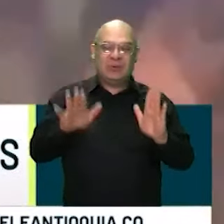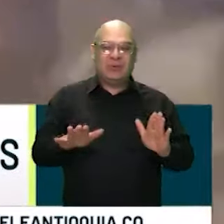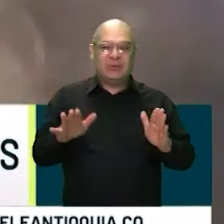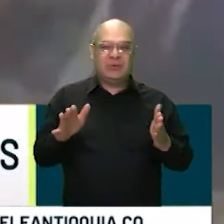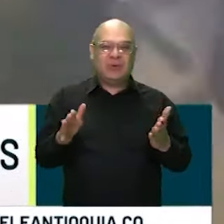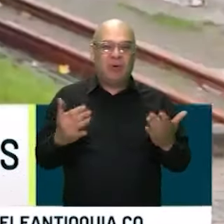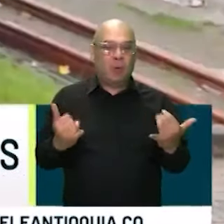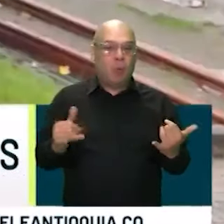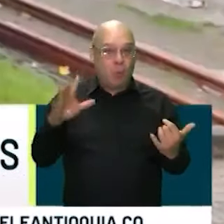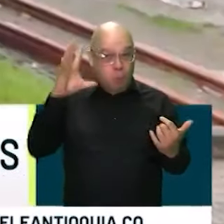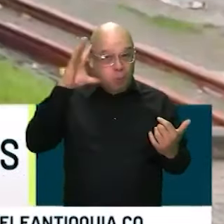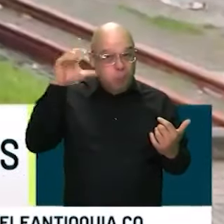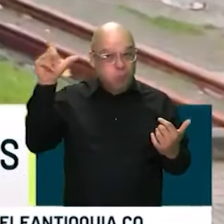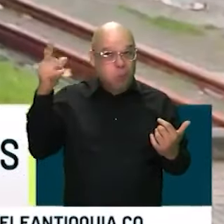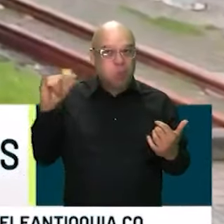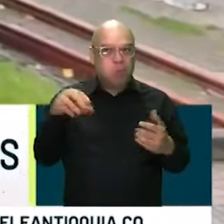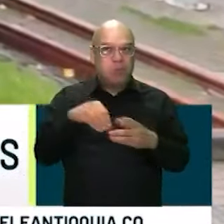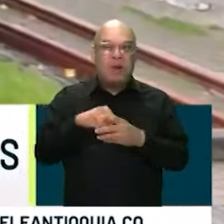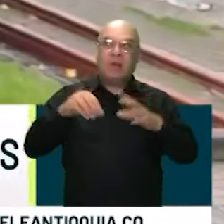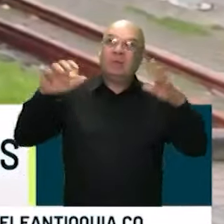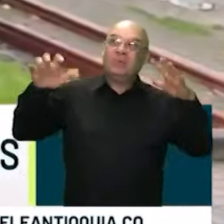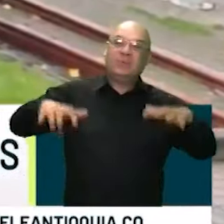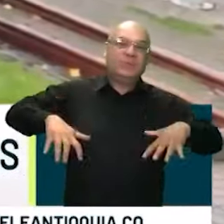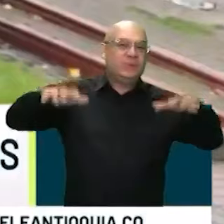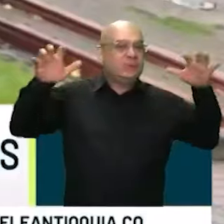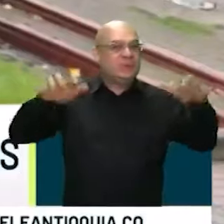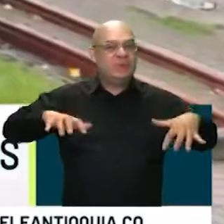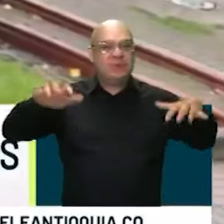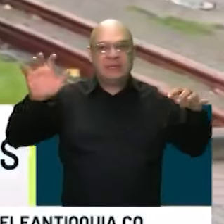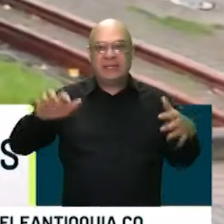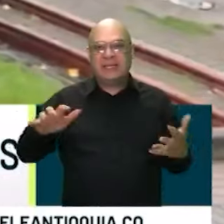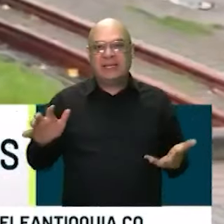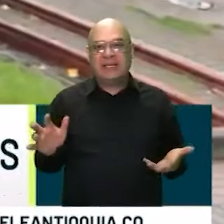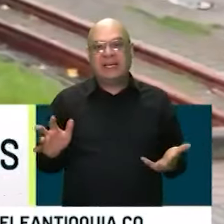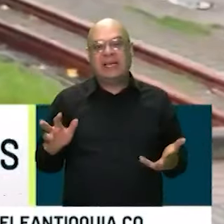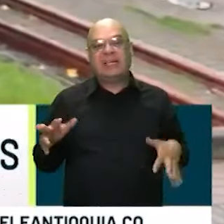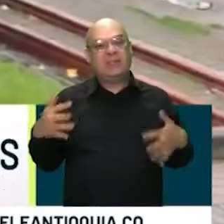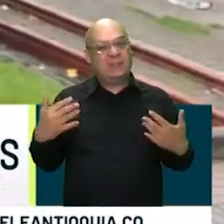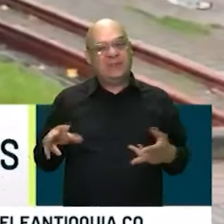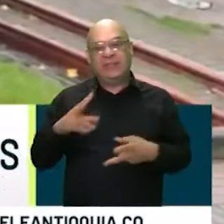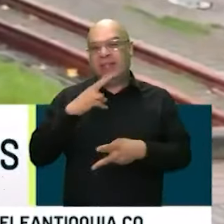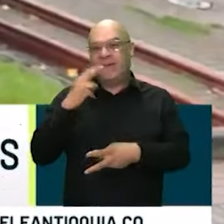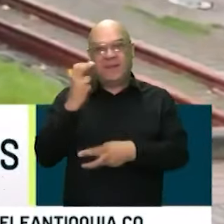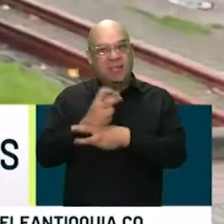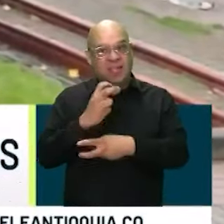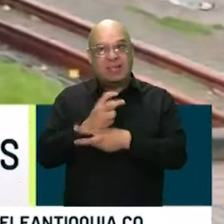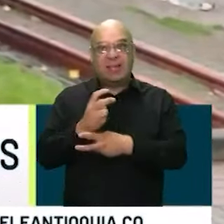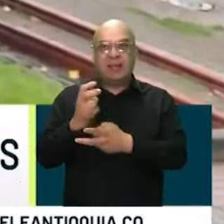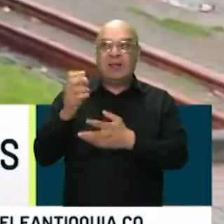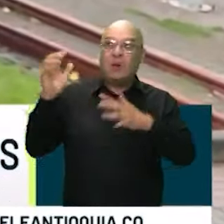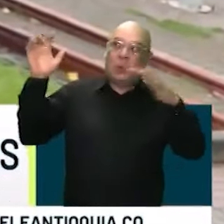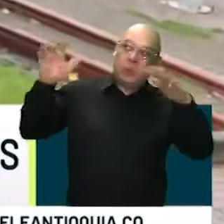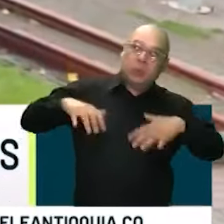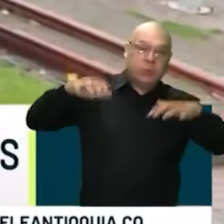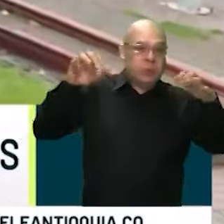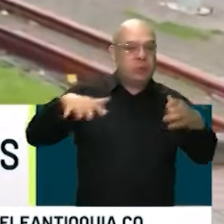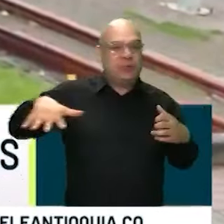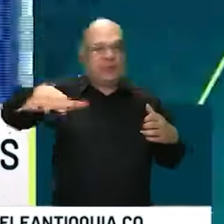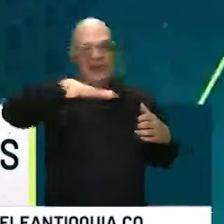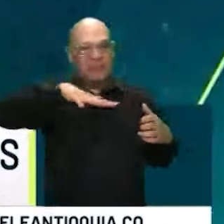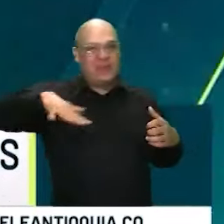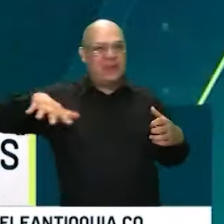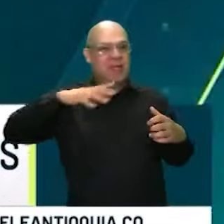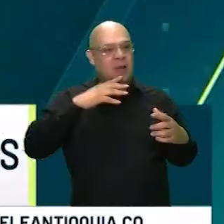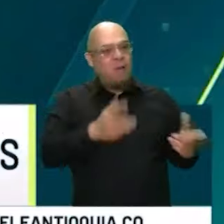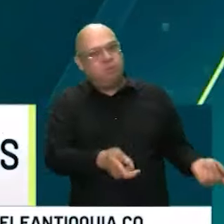tenemos condiciones meteorológicas bastante lamentables, ¿no? El tiempo nos ha ayudado muchísimo para poder extraer a nuestros soldados.